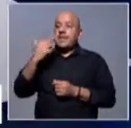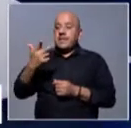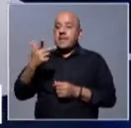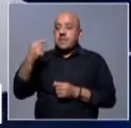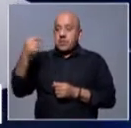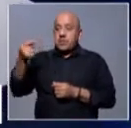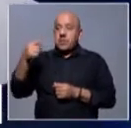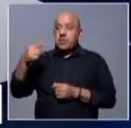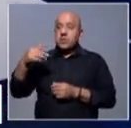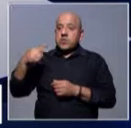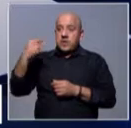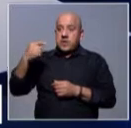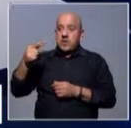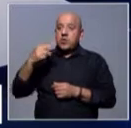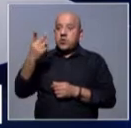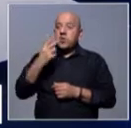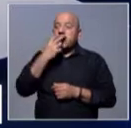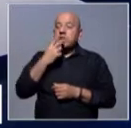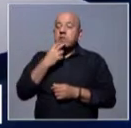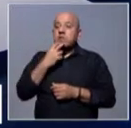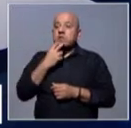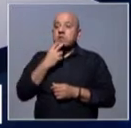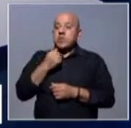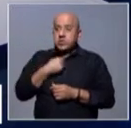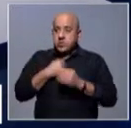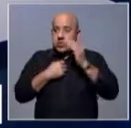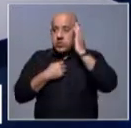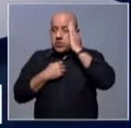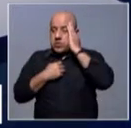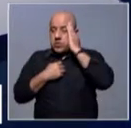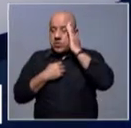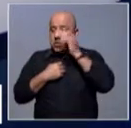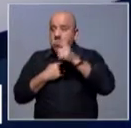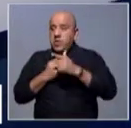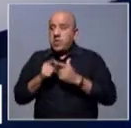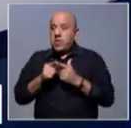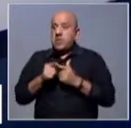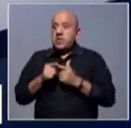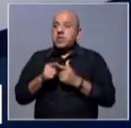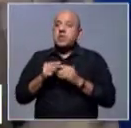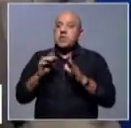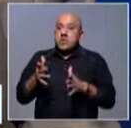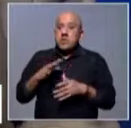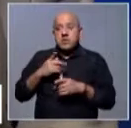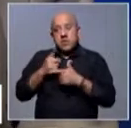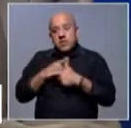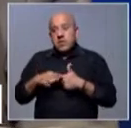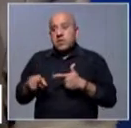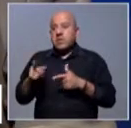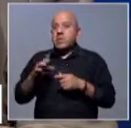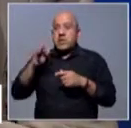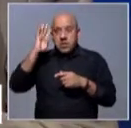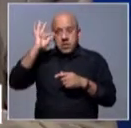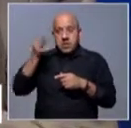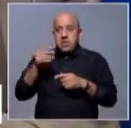corresponden al departamento de san josé me consta que las posiciones en ese sentido estaban divididas y creo